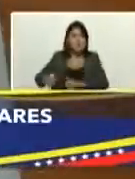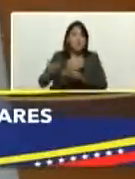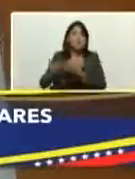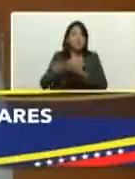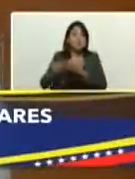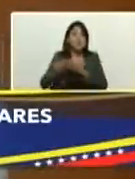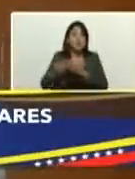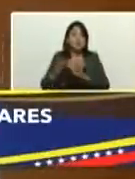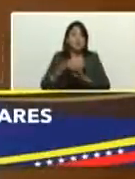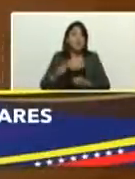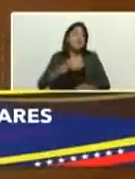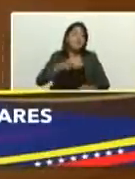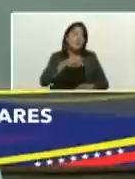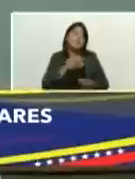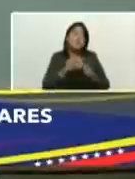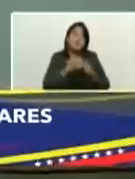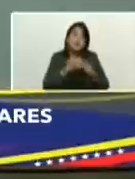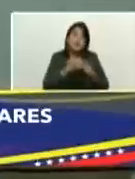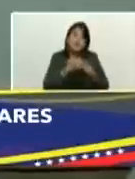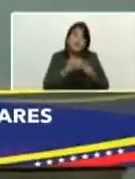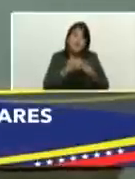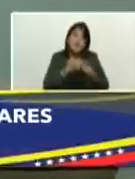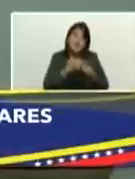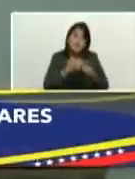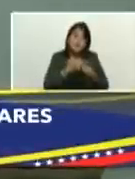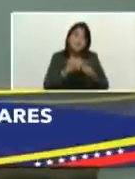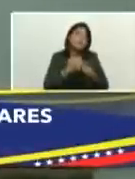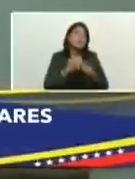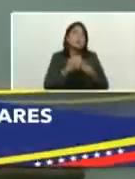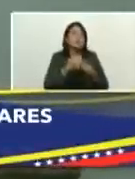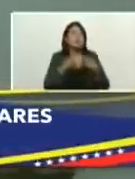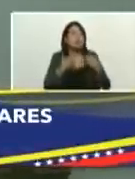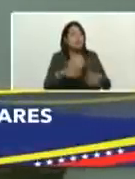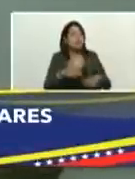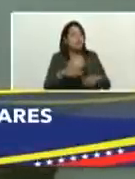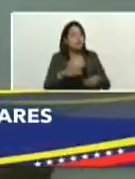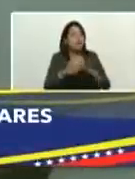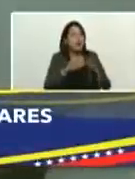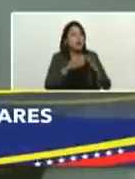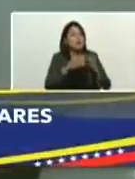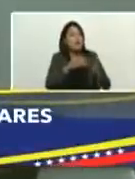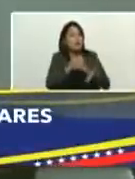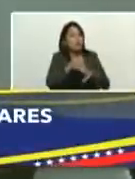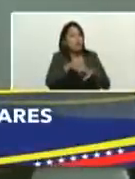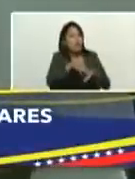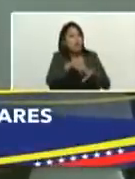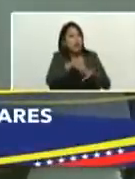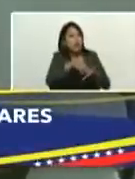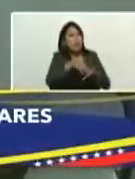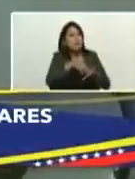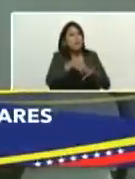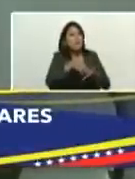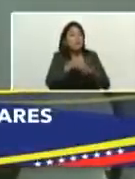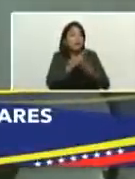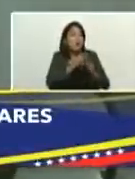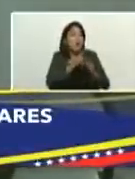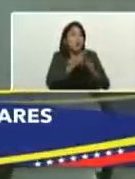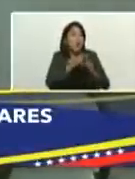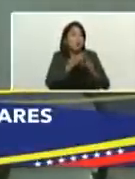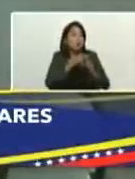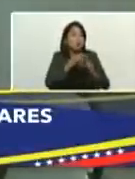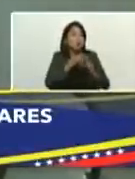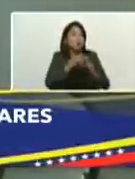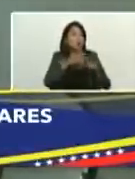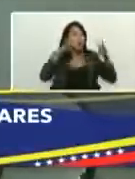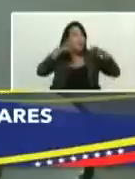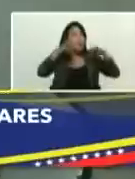de riesgo, cerca de una cárcava, debido a las lluvias y a los altos